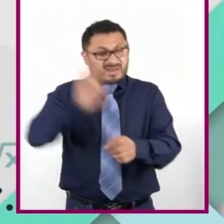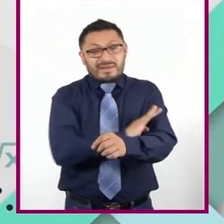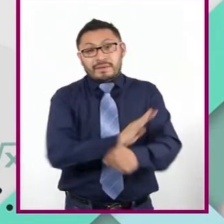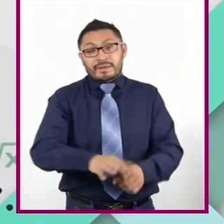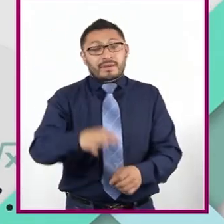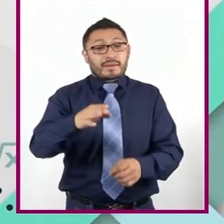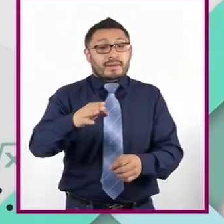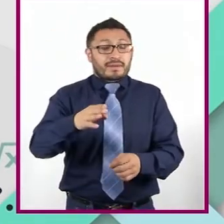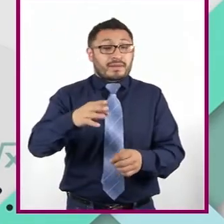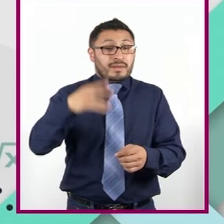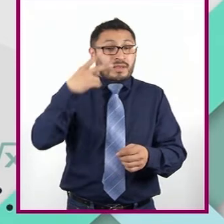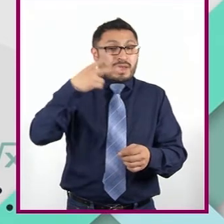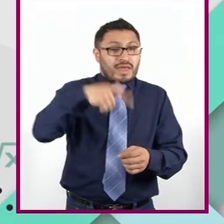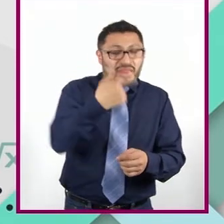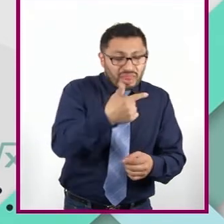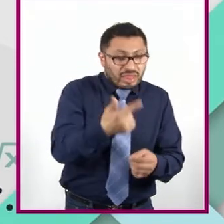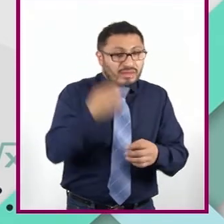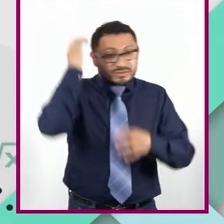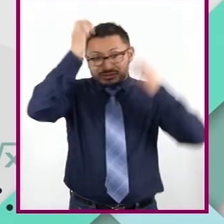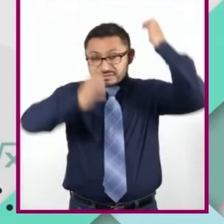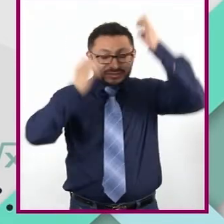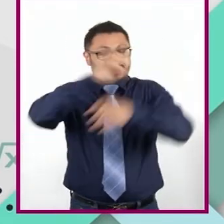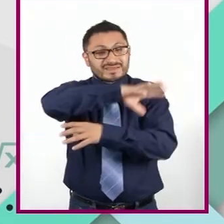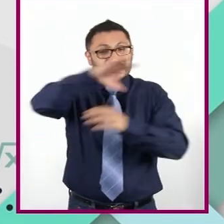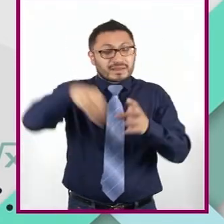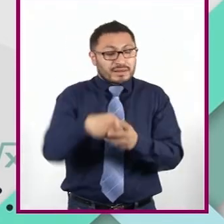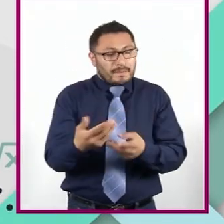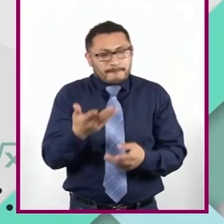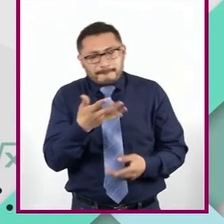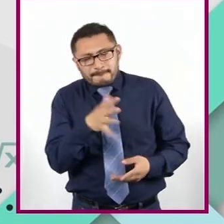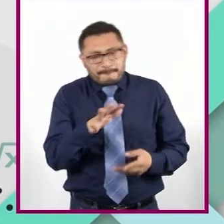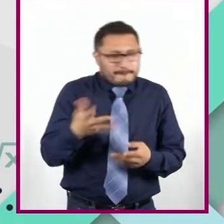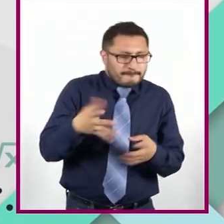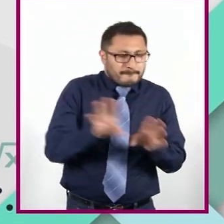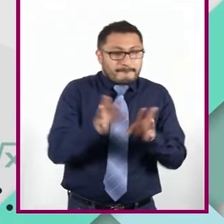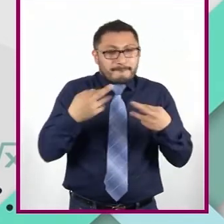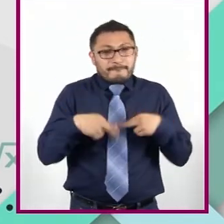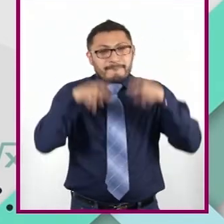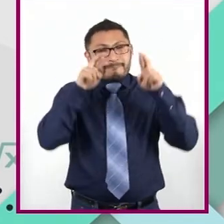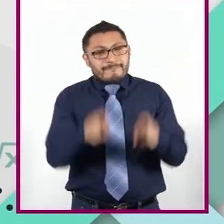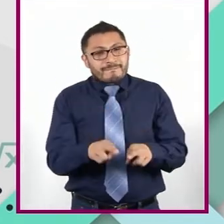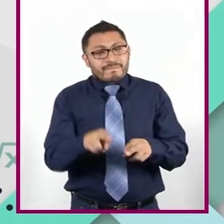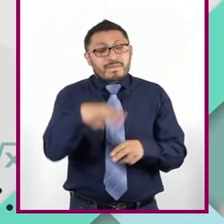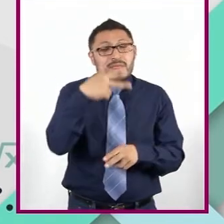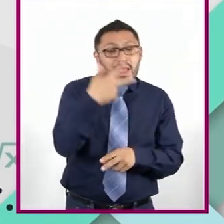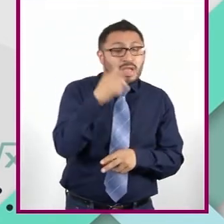favorable entre 12 eventos totales, que aproximadamente representa el